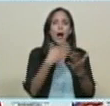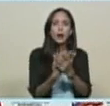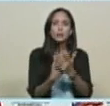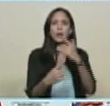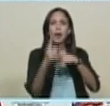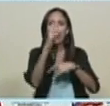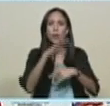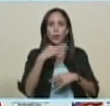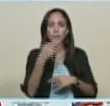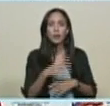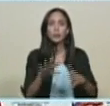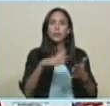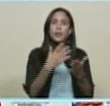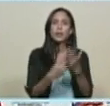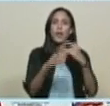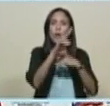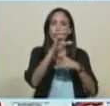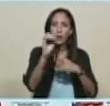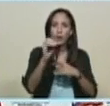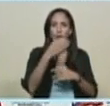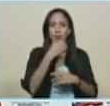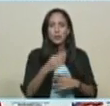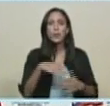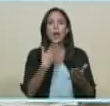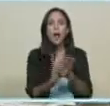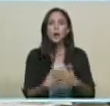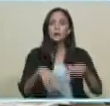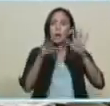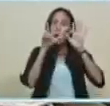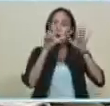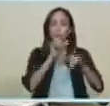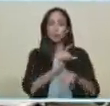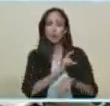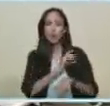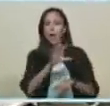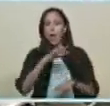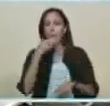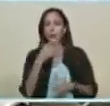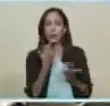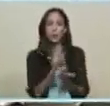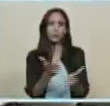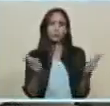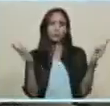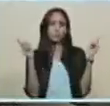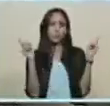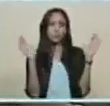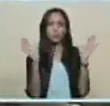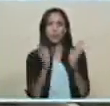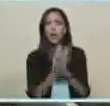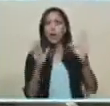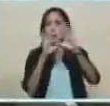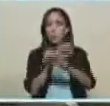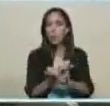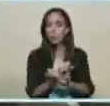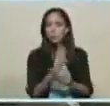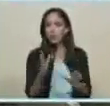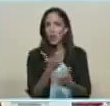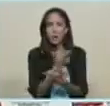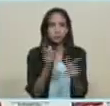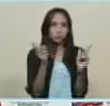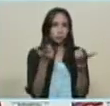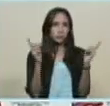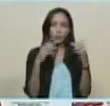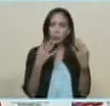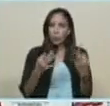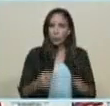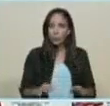1 de la tarde, desde el 20 de diciembre al 8 de enero, para que tenga sus tardes y sus noches navideñas en familia,